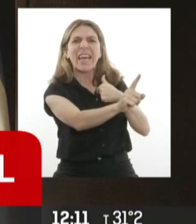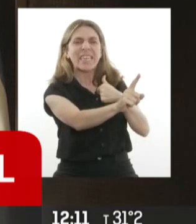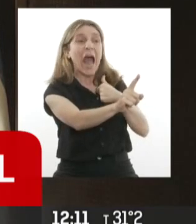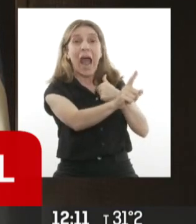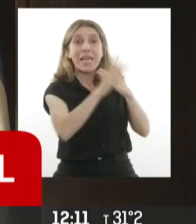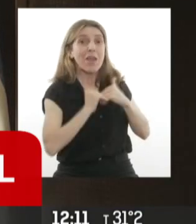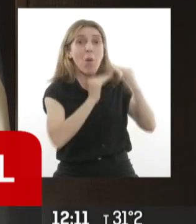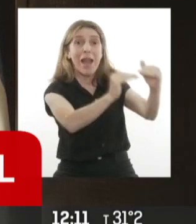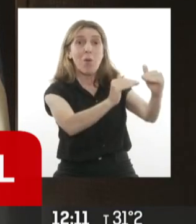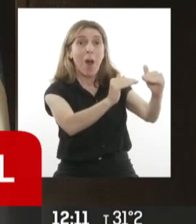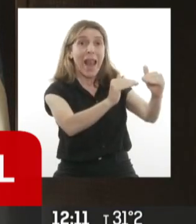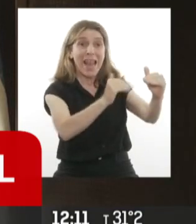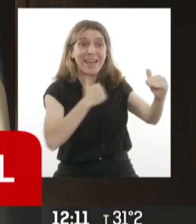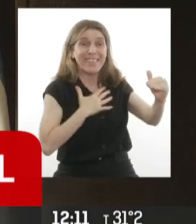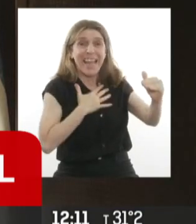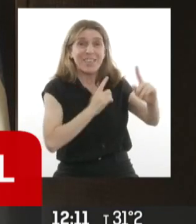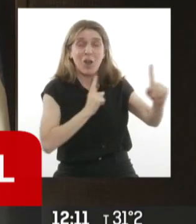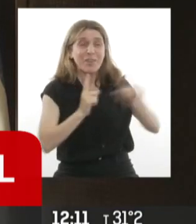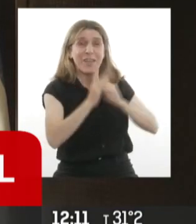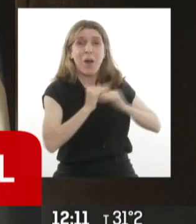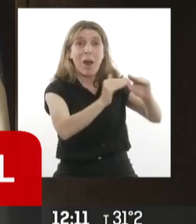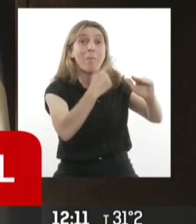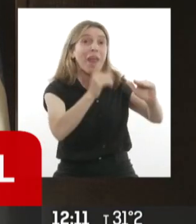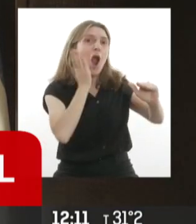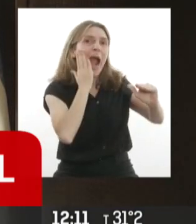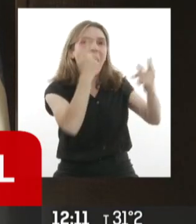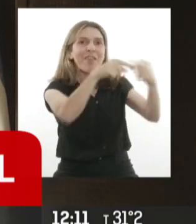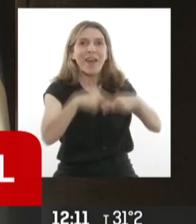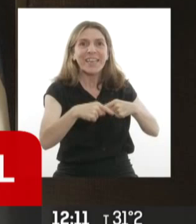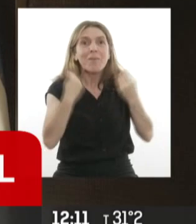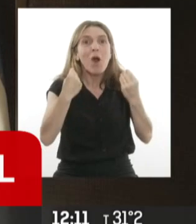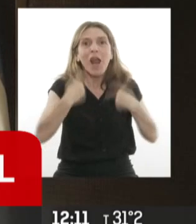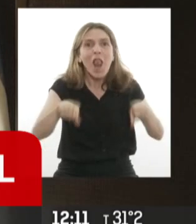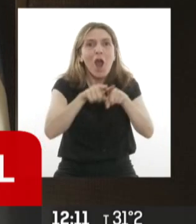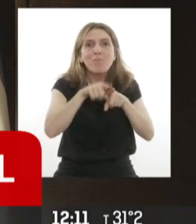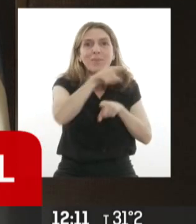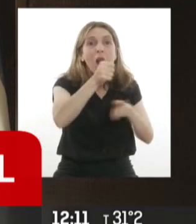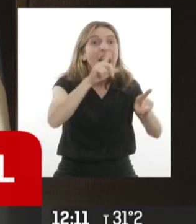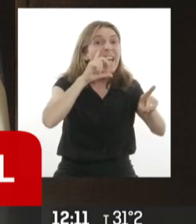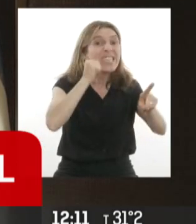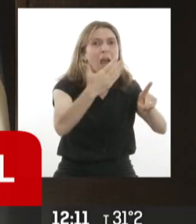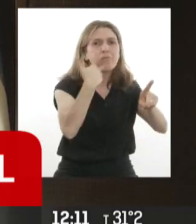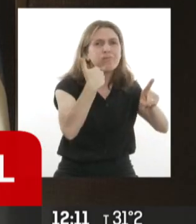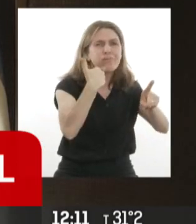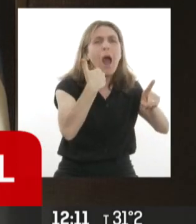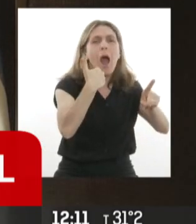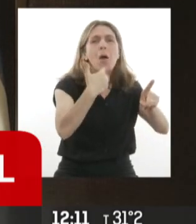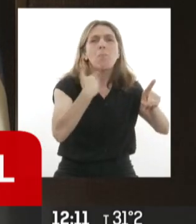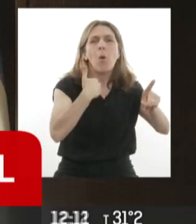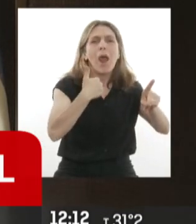siento con Alicia. Porque todo lo que dijo Alicia, cada palabra la podría haber suscrito yo. La puedo suscribir